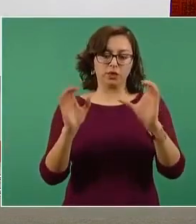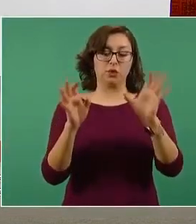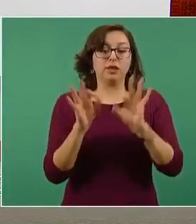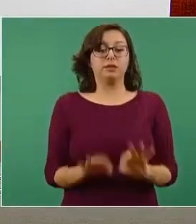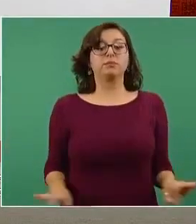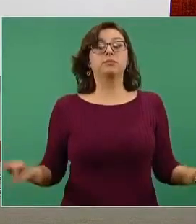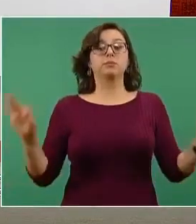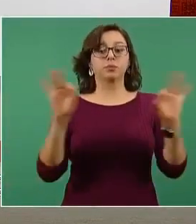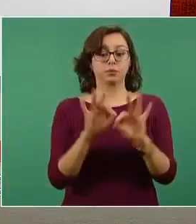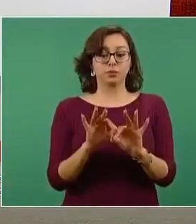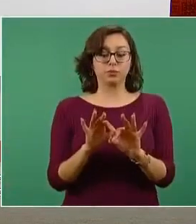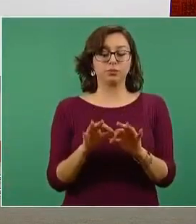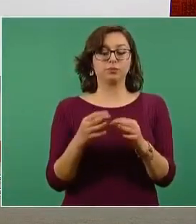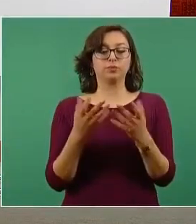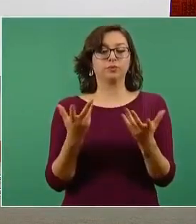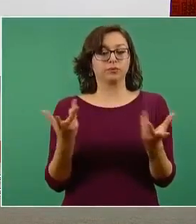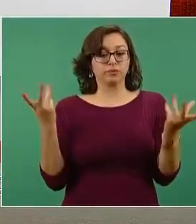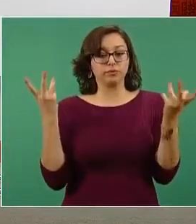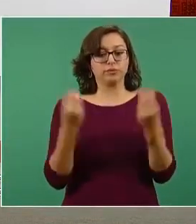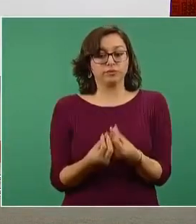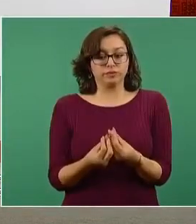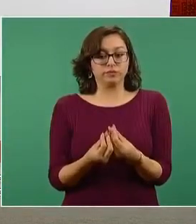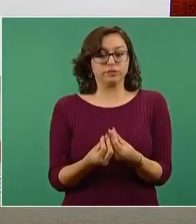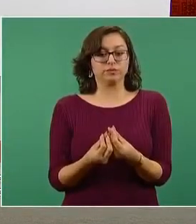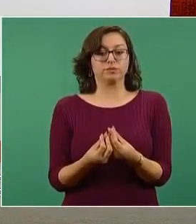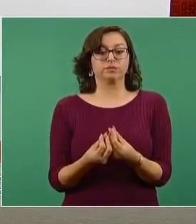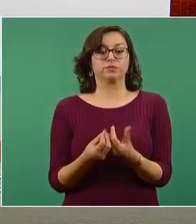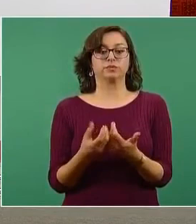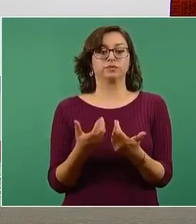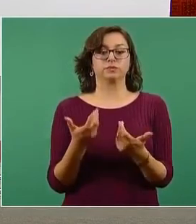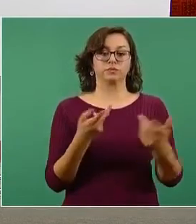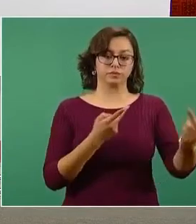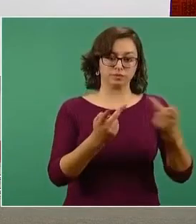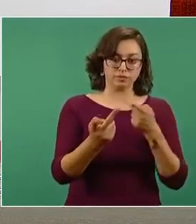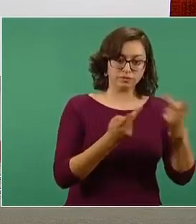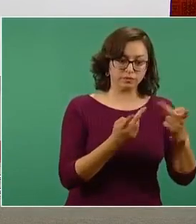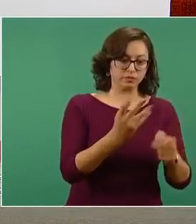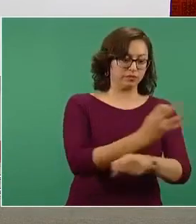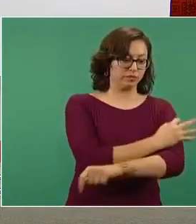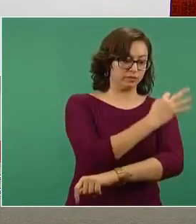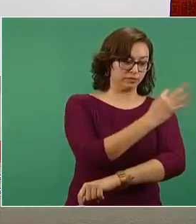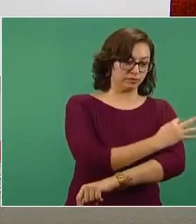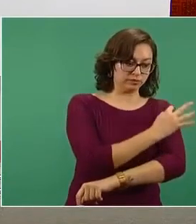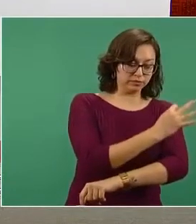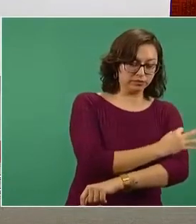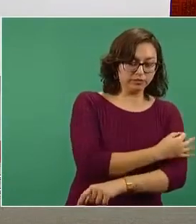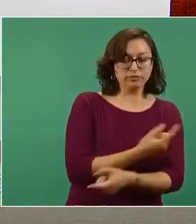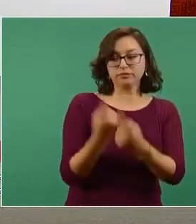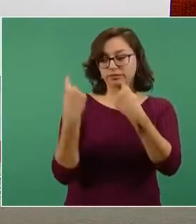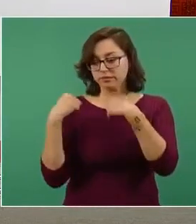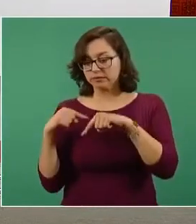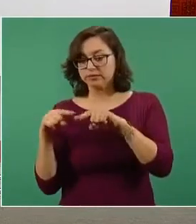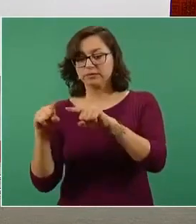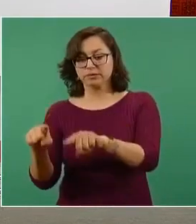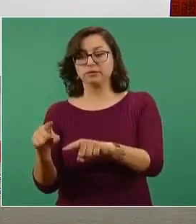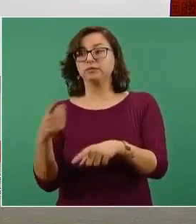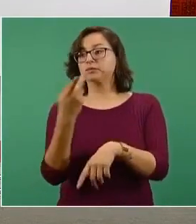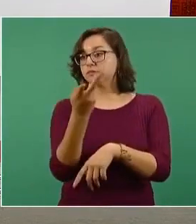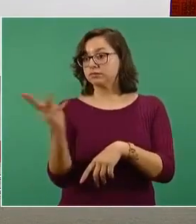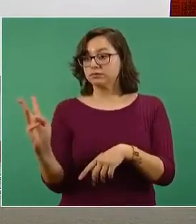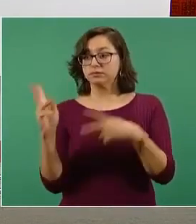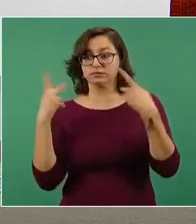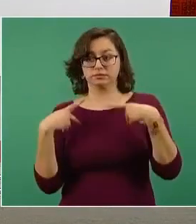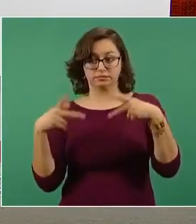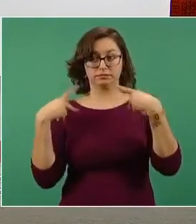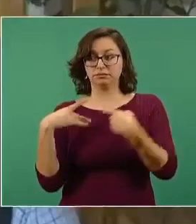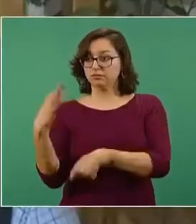importante que de la mano del avance de la Estrategia Nacional de Vacunación, las personas que todavía no nos toca en